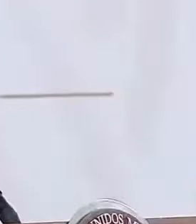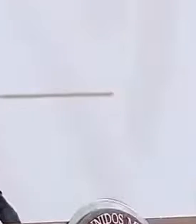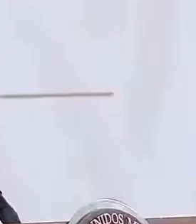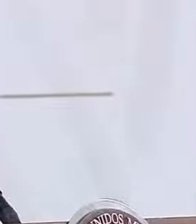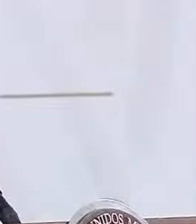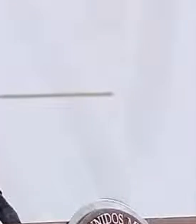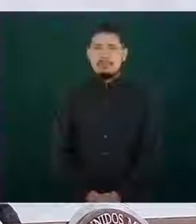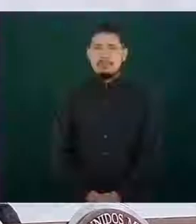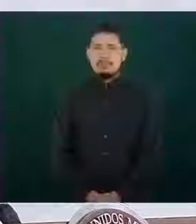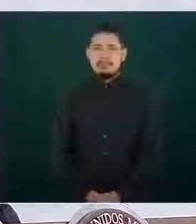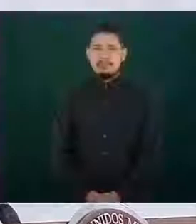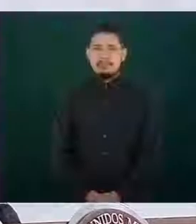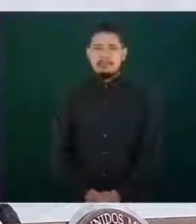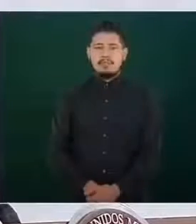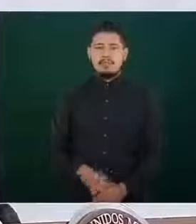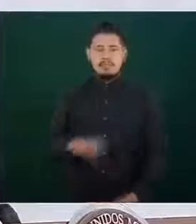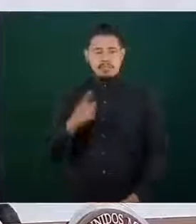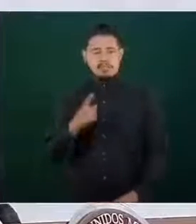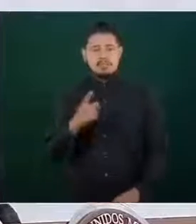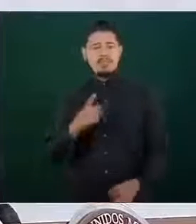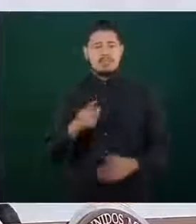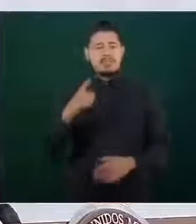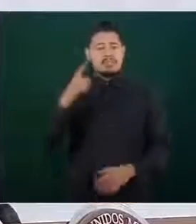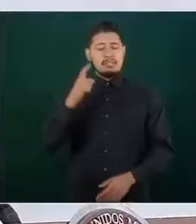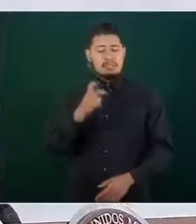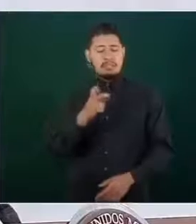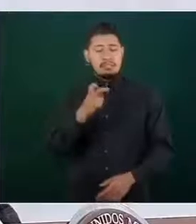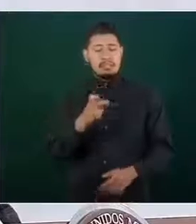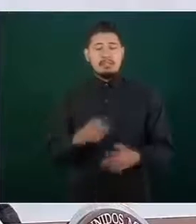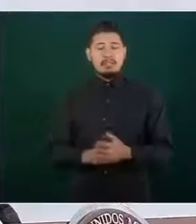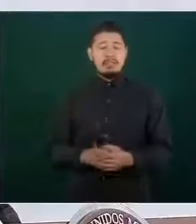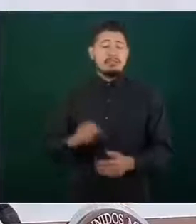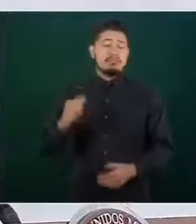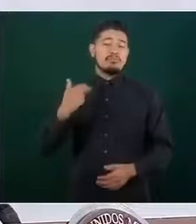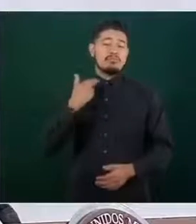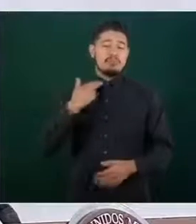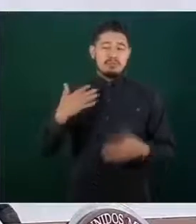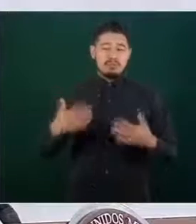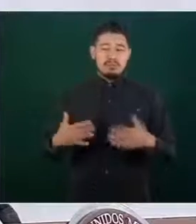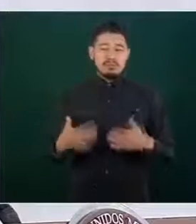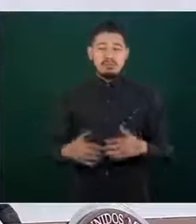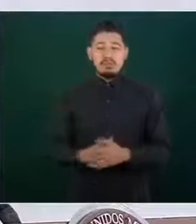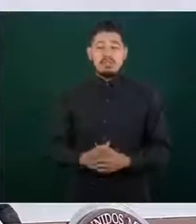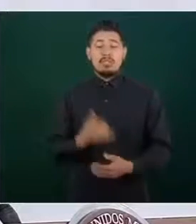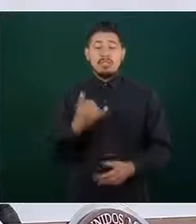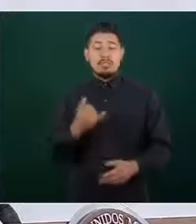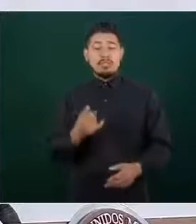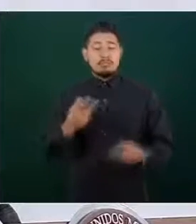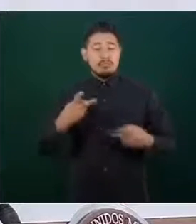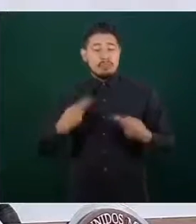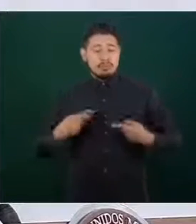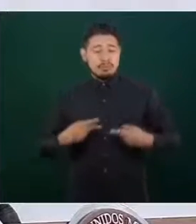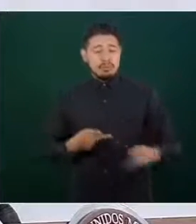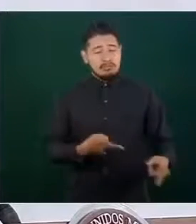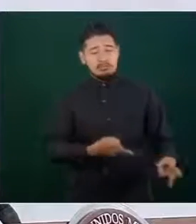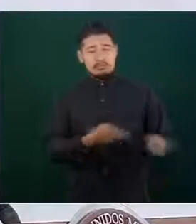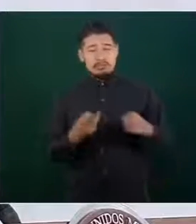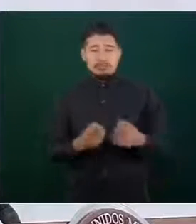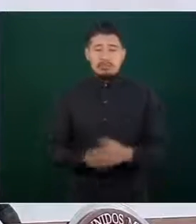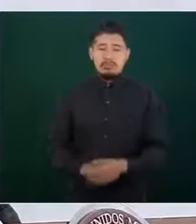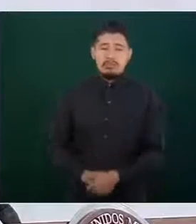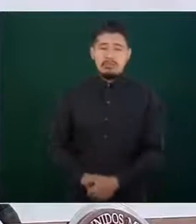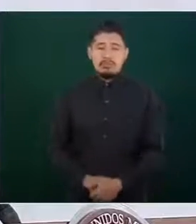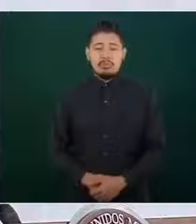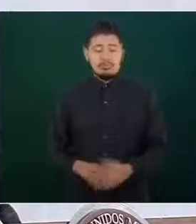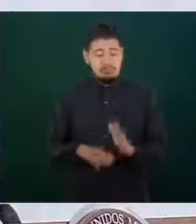incidencia delictiva, tenemos aquí lo que es homicidios dolosos y extorsión con tendencias